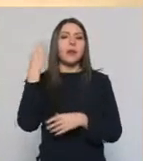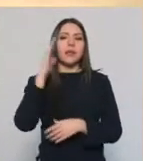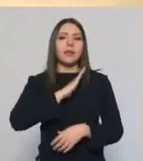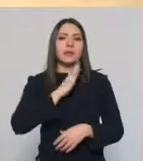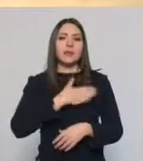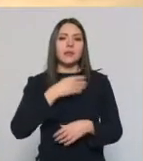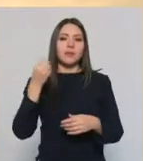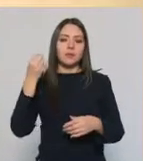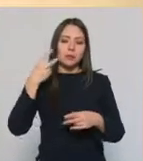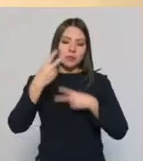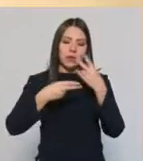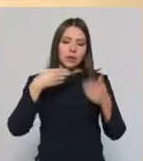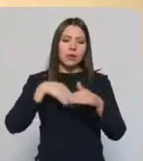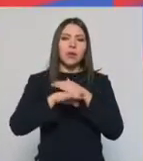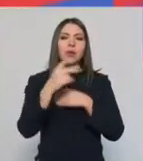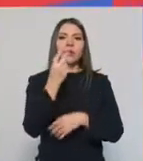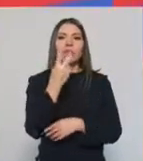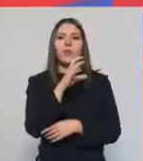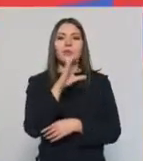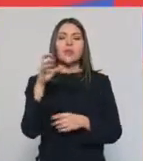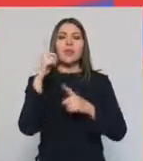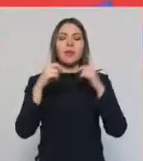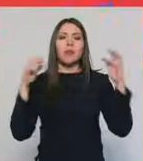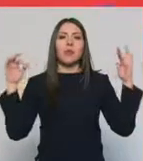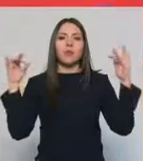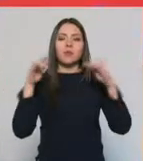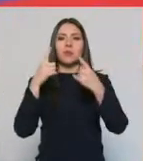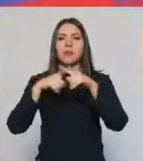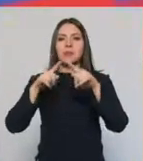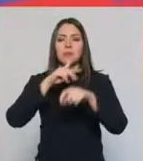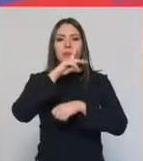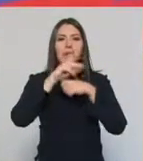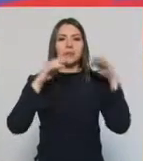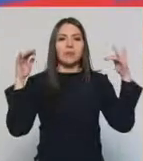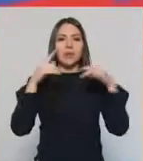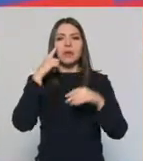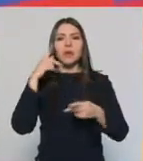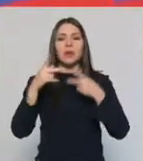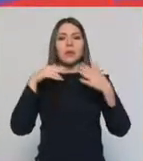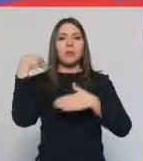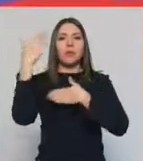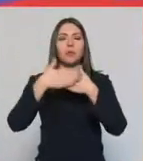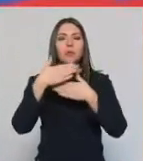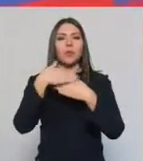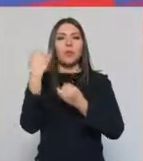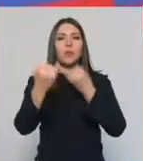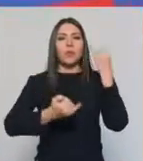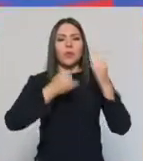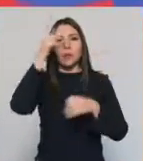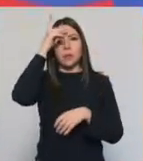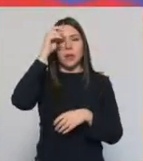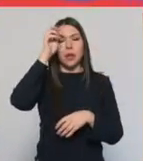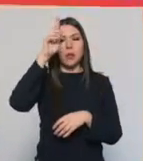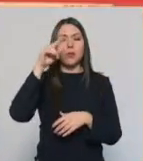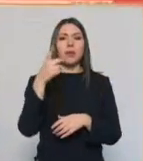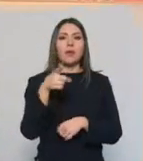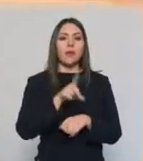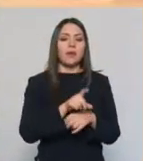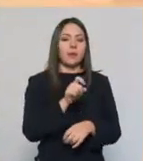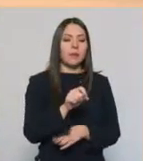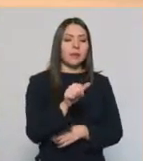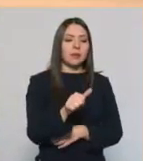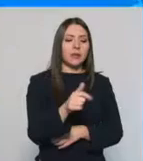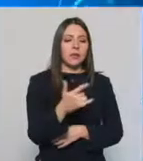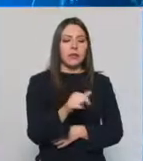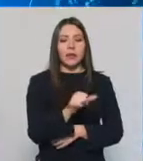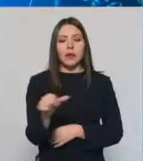200 deportistas de 25 países. Esto como parte de la preparación rumbo a los Juegos Panamericanos que se realizarán en Lima, Perú, del 26 de julio al